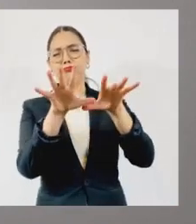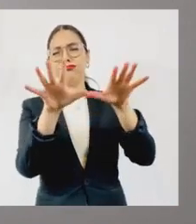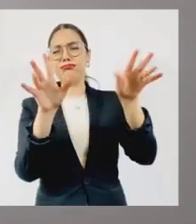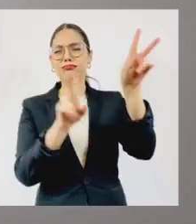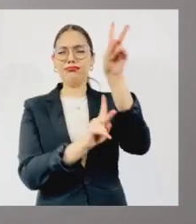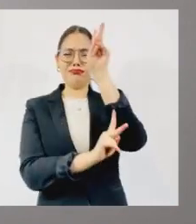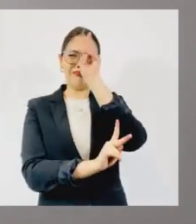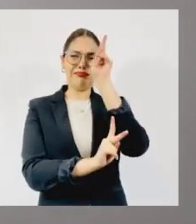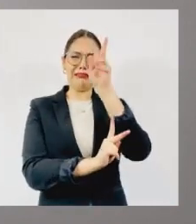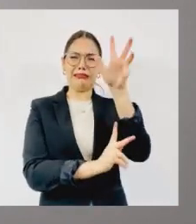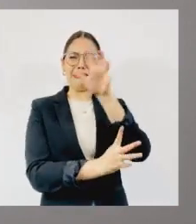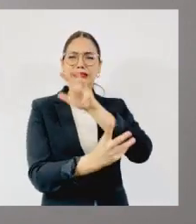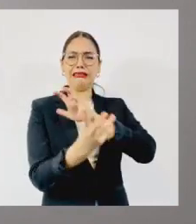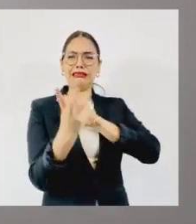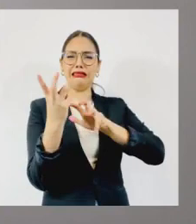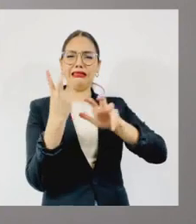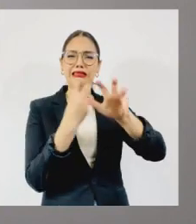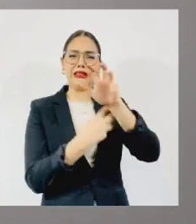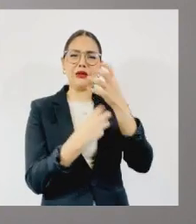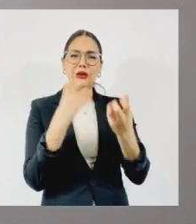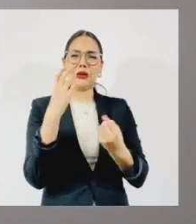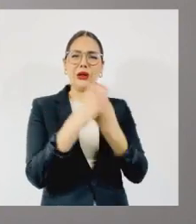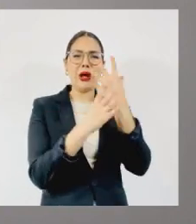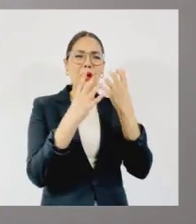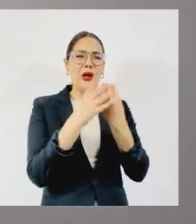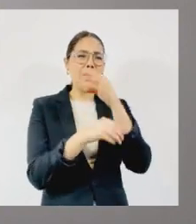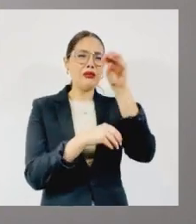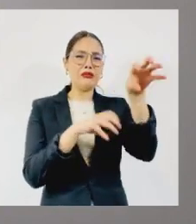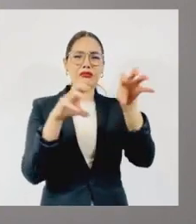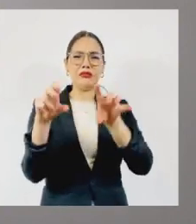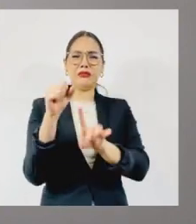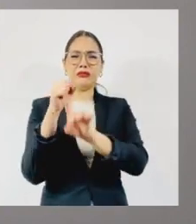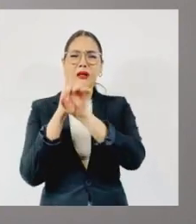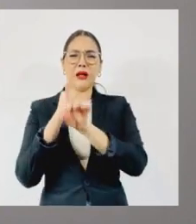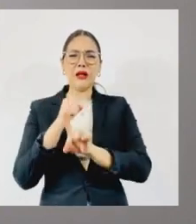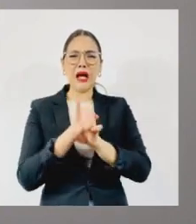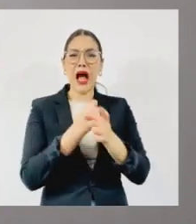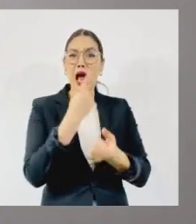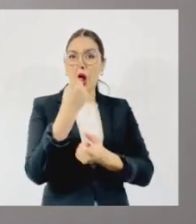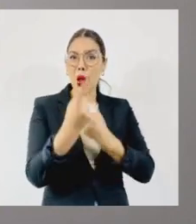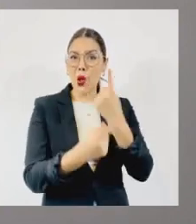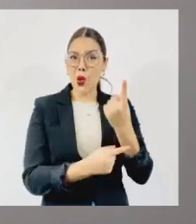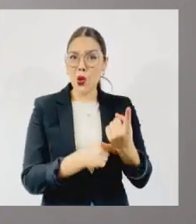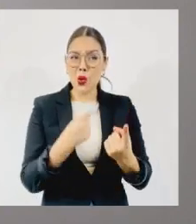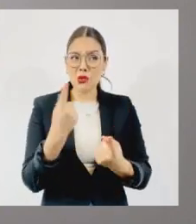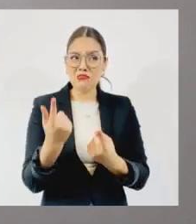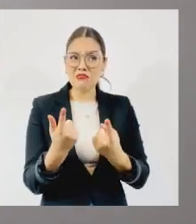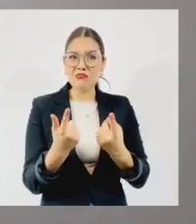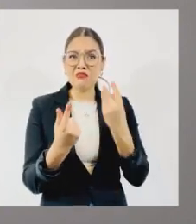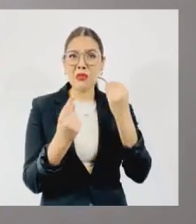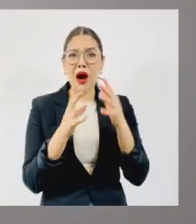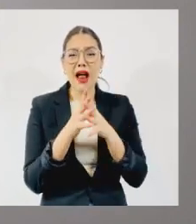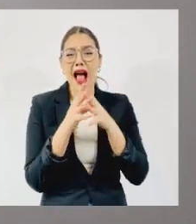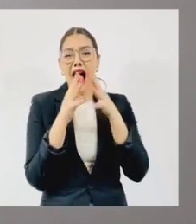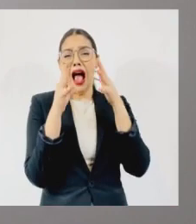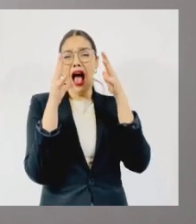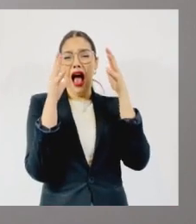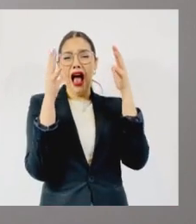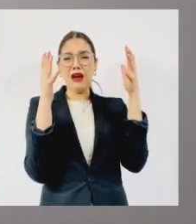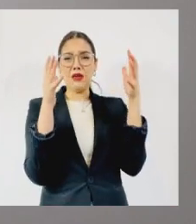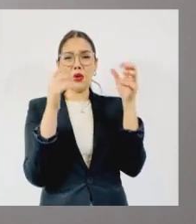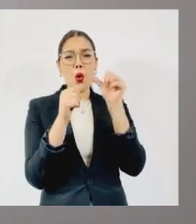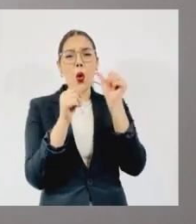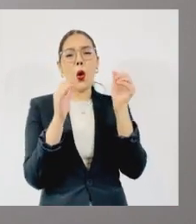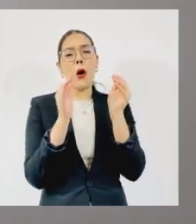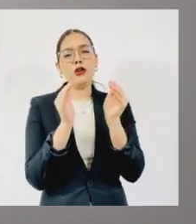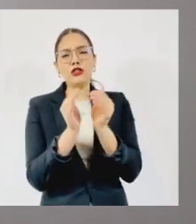desatadas a crear muchos nuevos avisperos. Algunos tan grandes como esos y